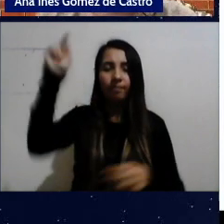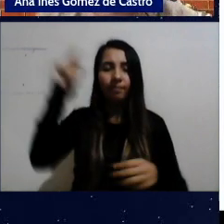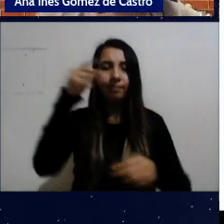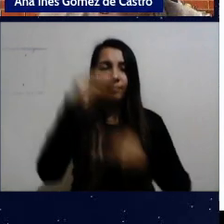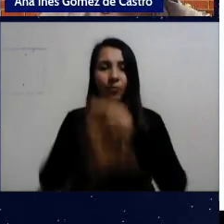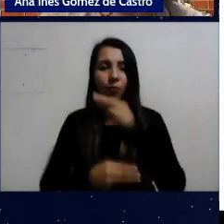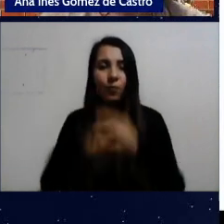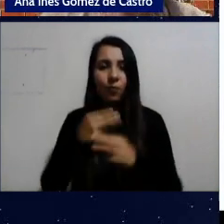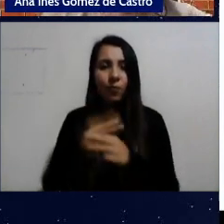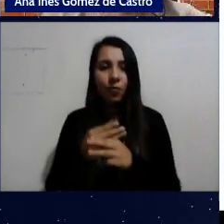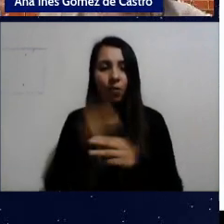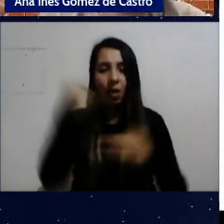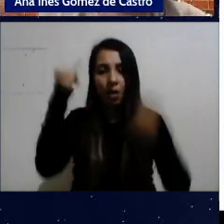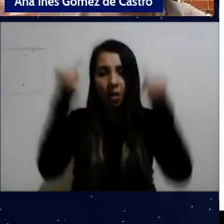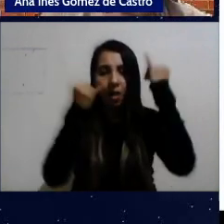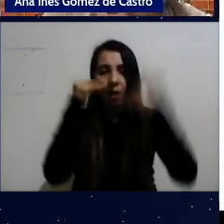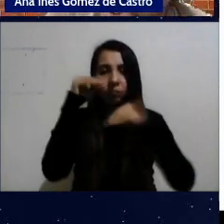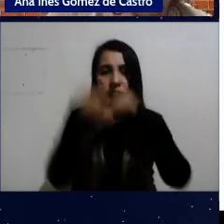original de la Tierra.